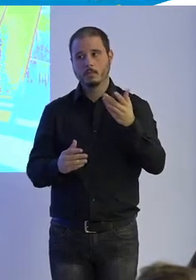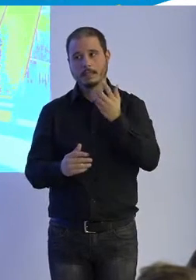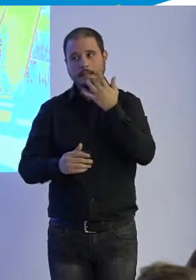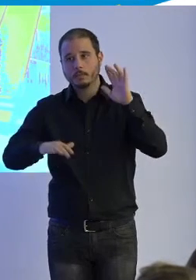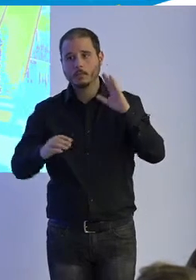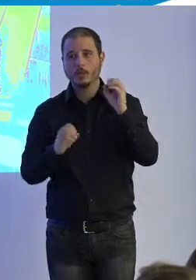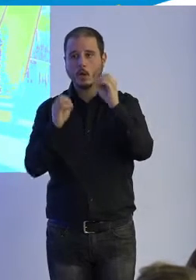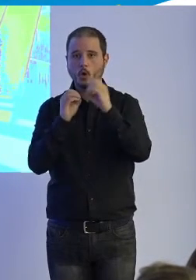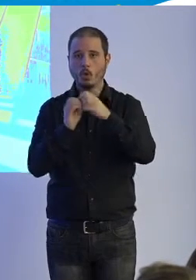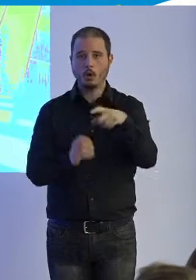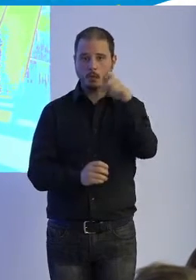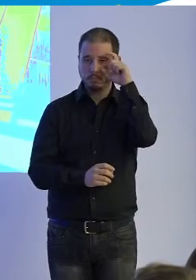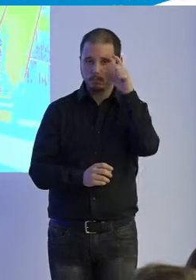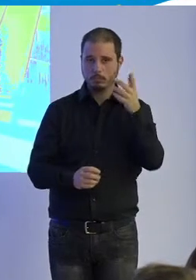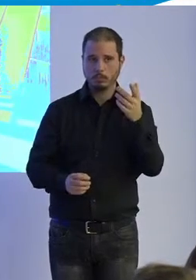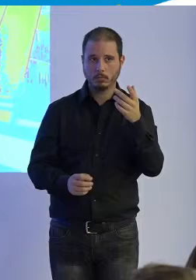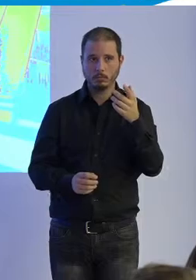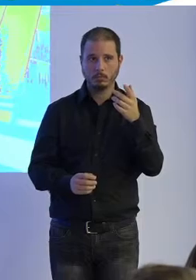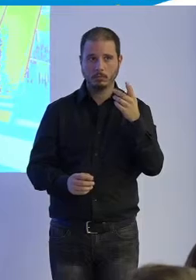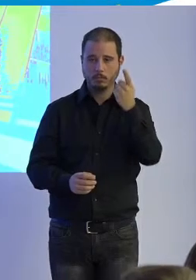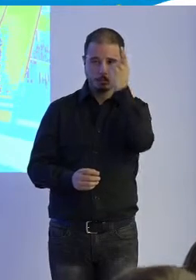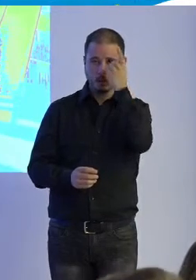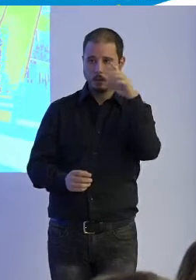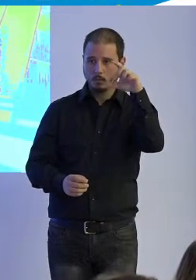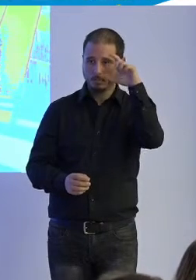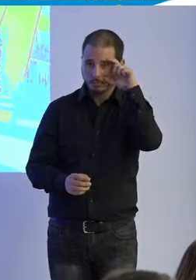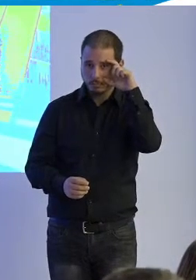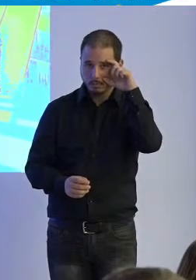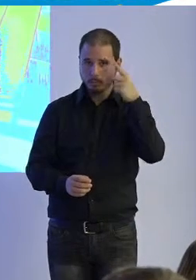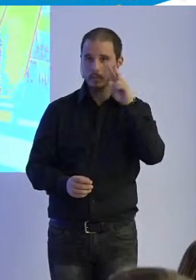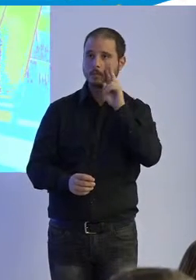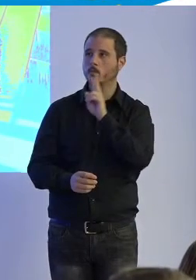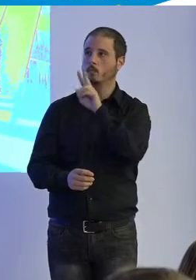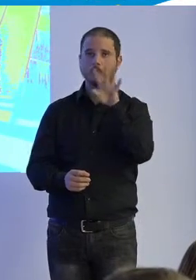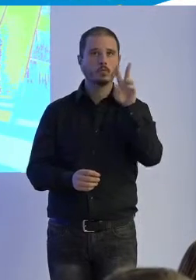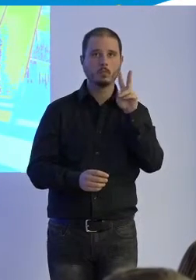tenemos. Nuestro móvil puesto delante de unas gafas y a ver, y a mirar.